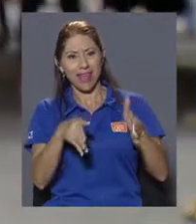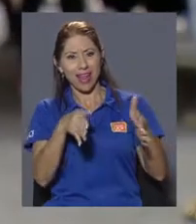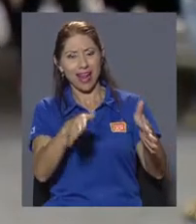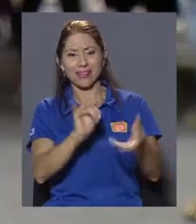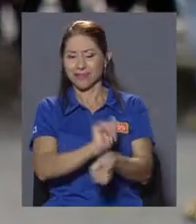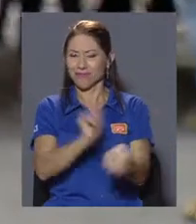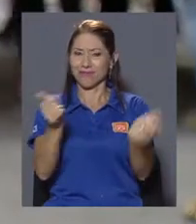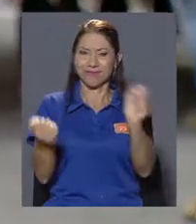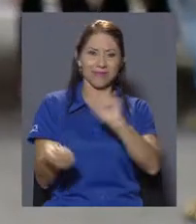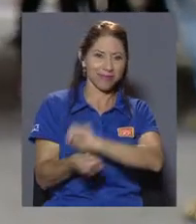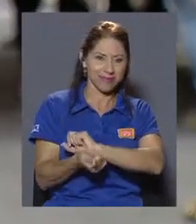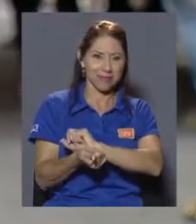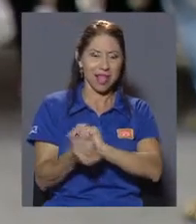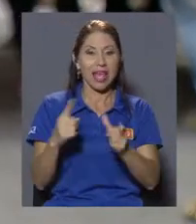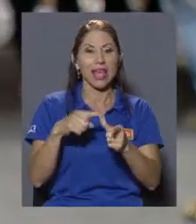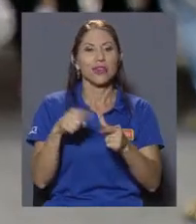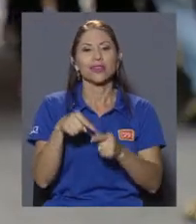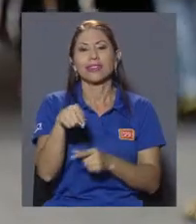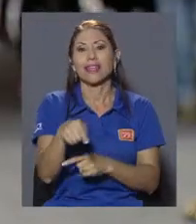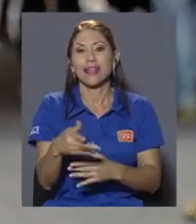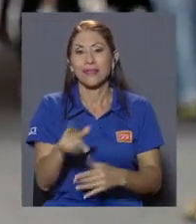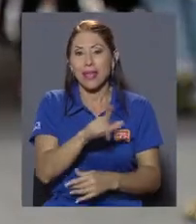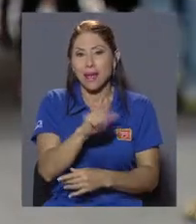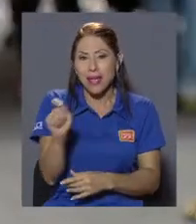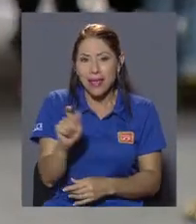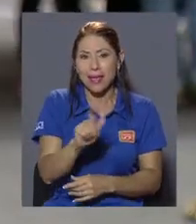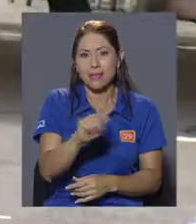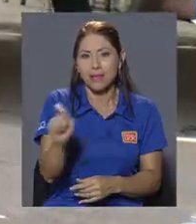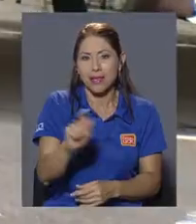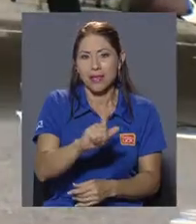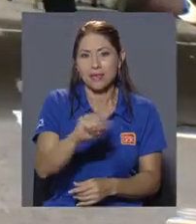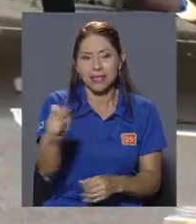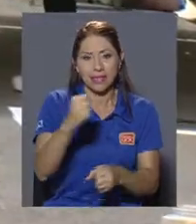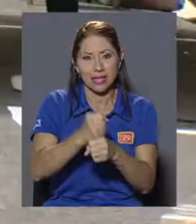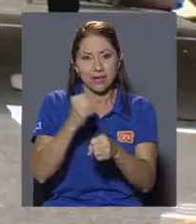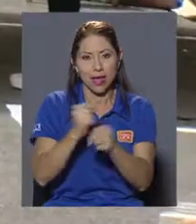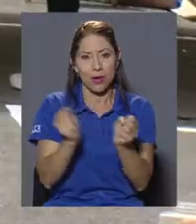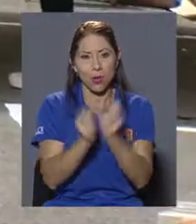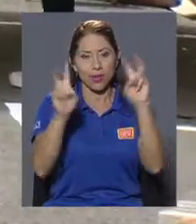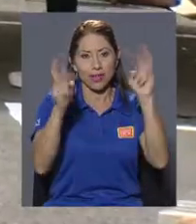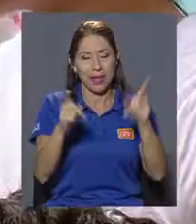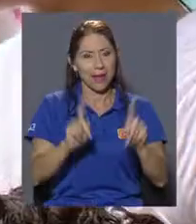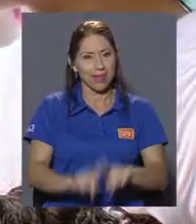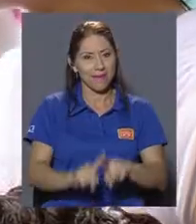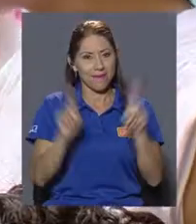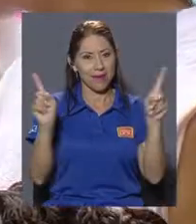Amargura. Entonces, se trata de que cada mes se trabaje un tema distinto.